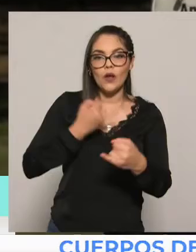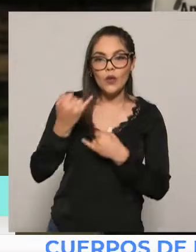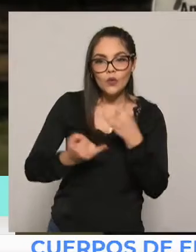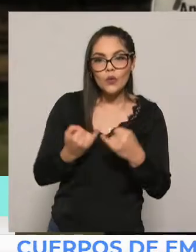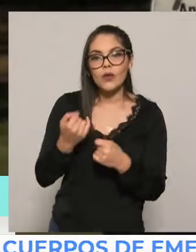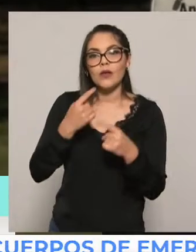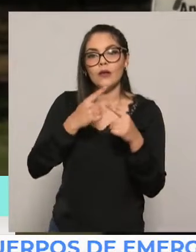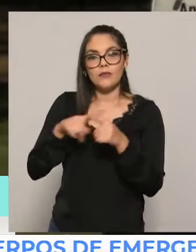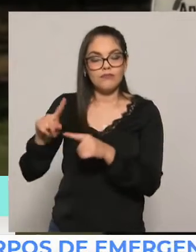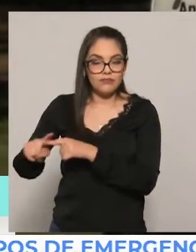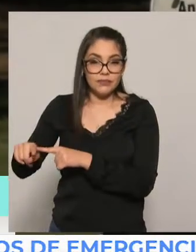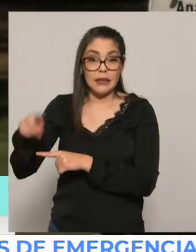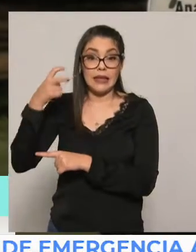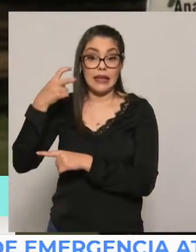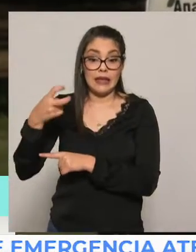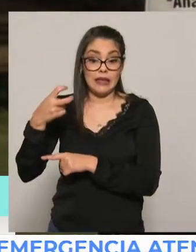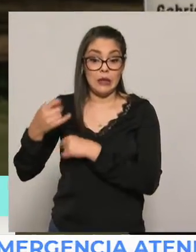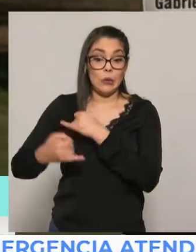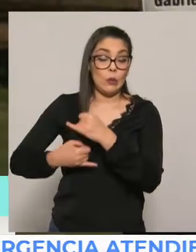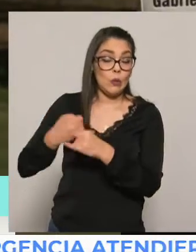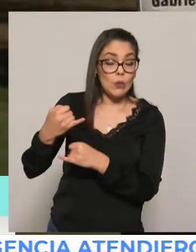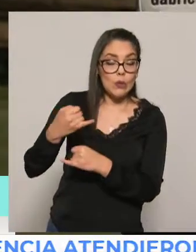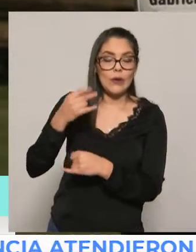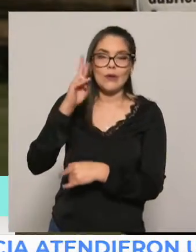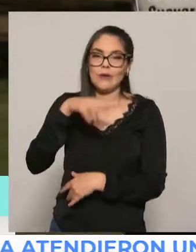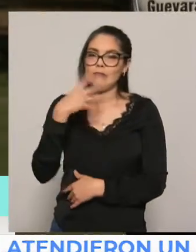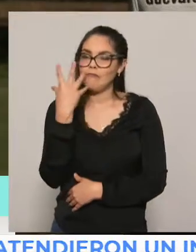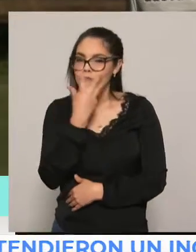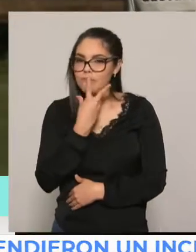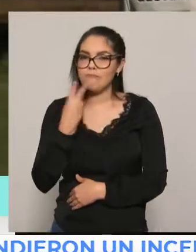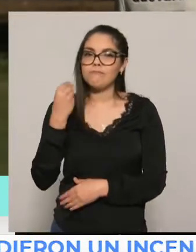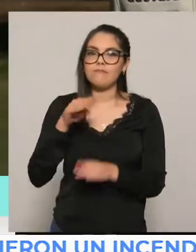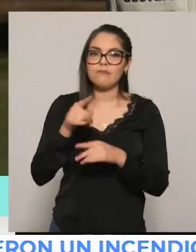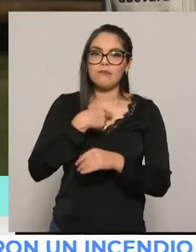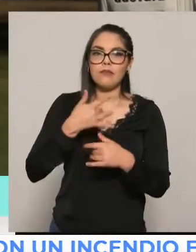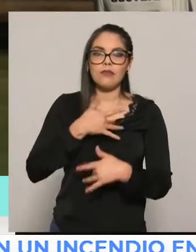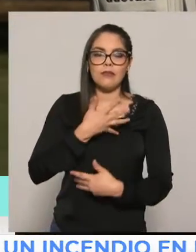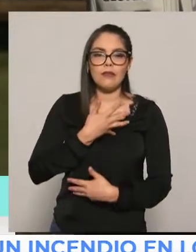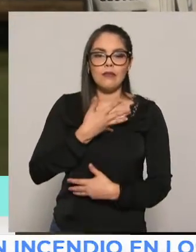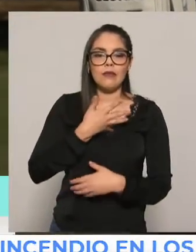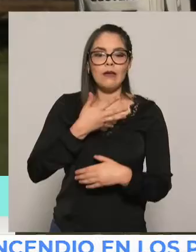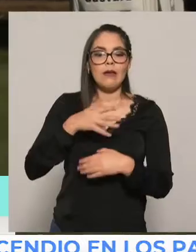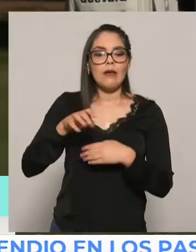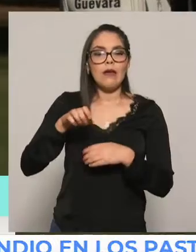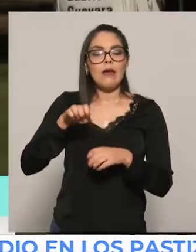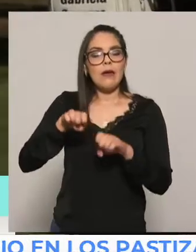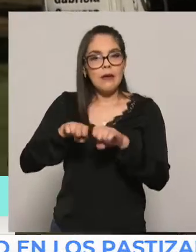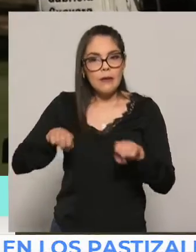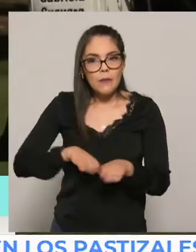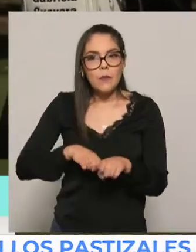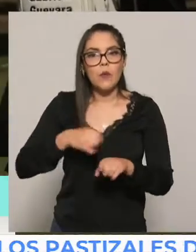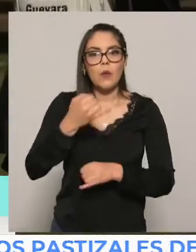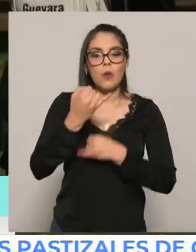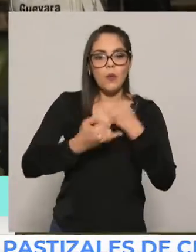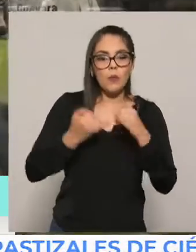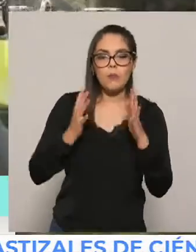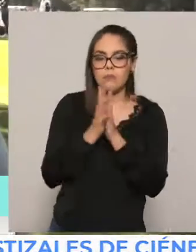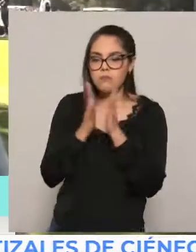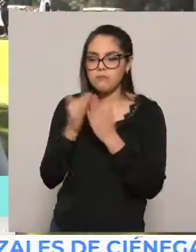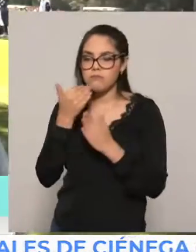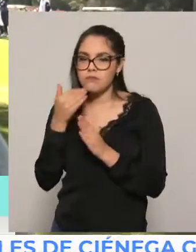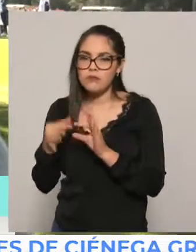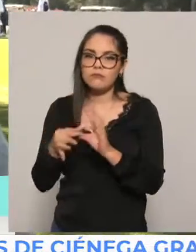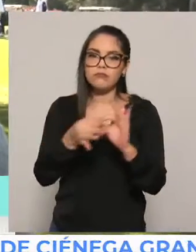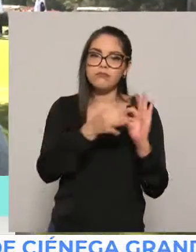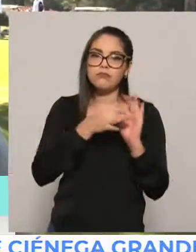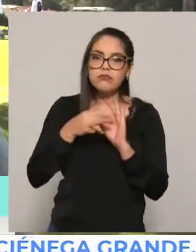Este torneo es un ejemplo muy bonito de cuando trabajas en equipo las cosas pues se pueden lograr, ¿no? Hay muchas mujeres que están jugando muy bien, pero